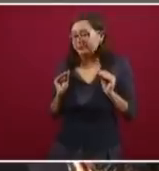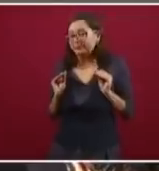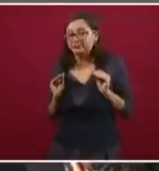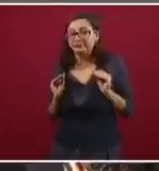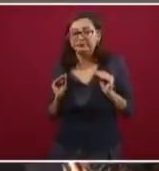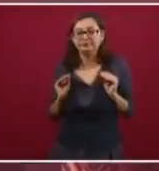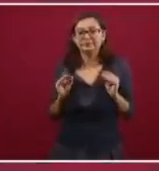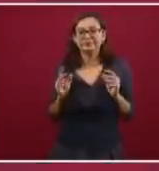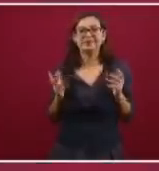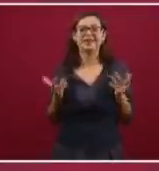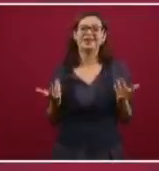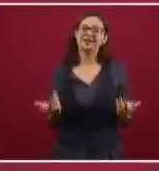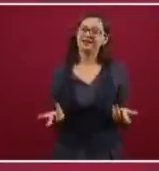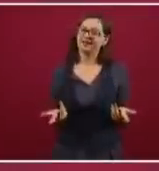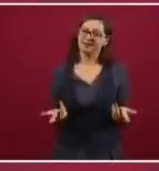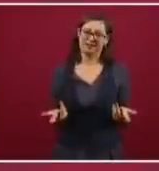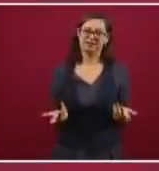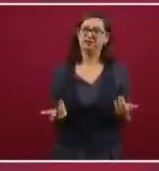ya no hay huachicol,